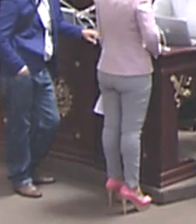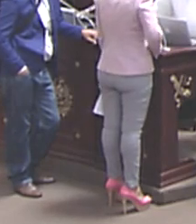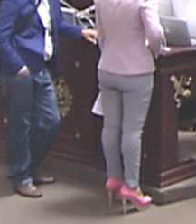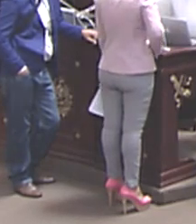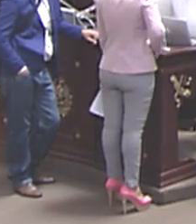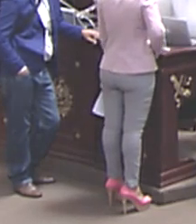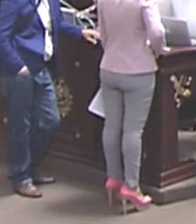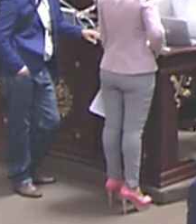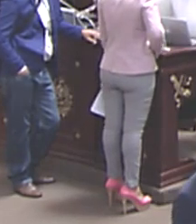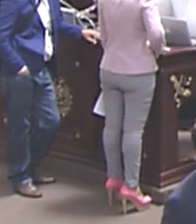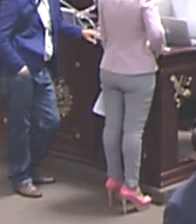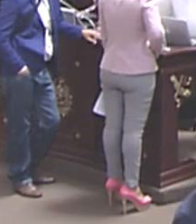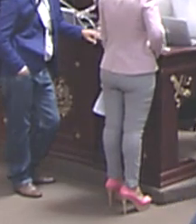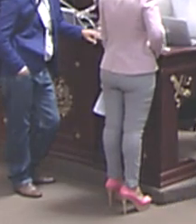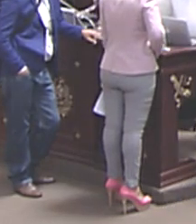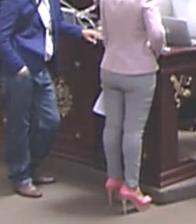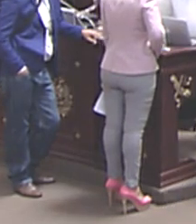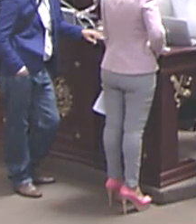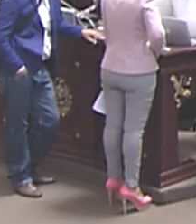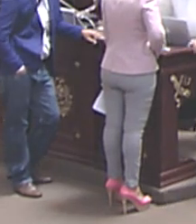El diputado Mauricio Tabe.